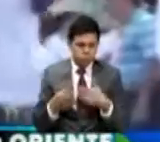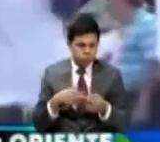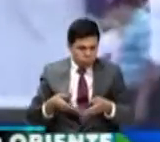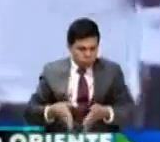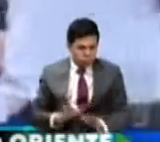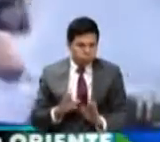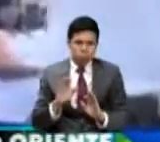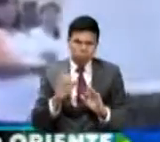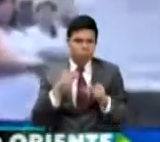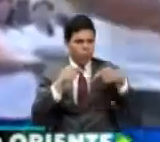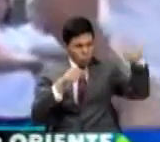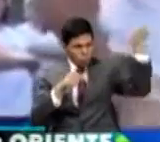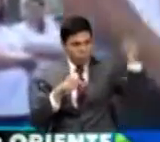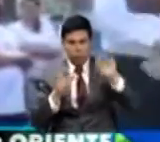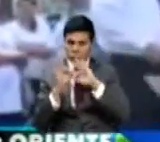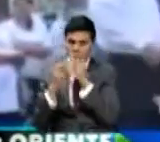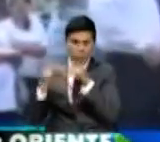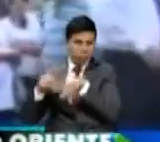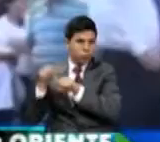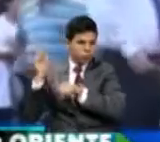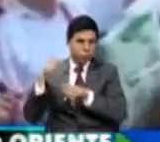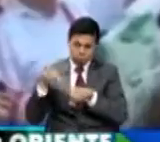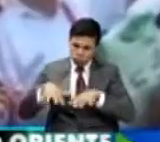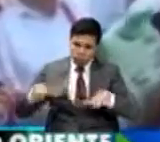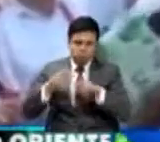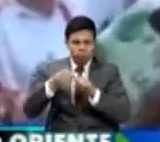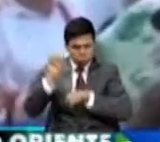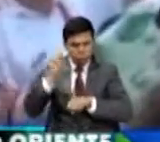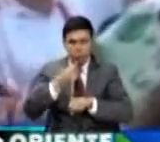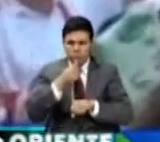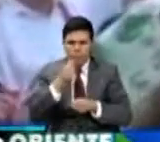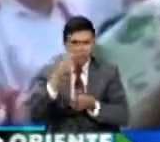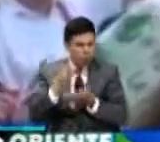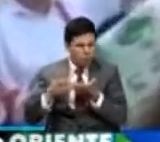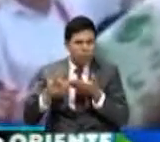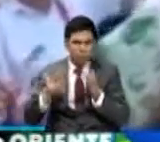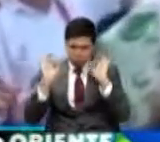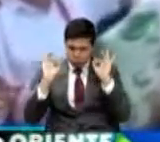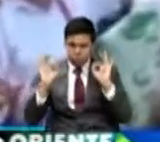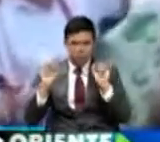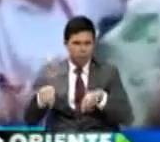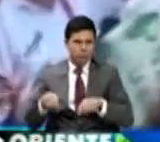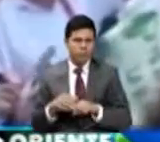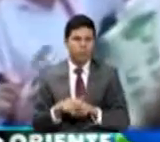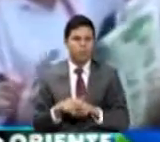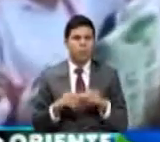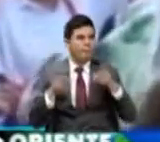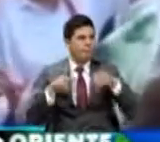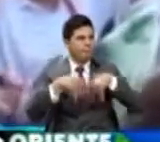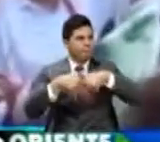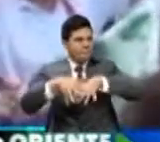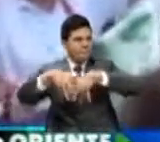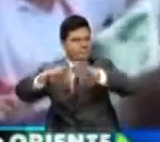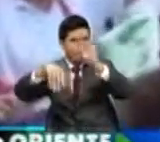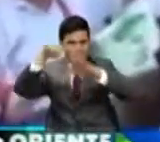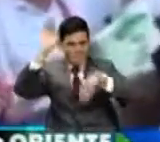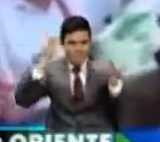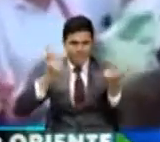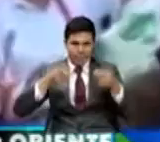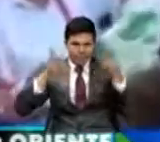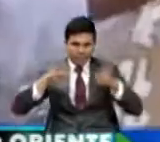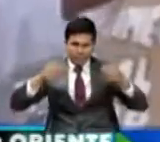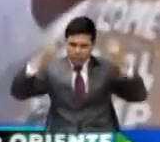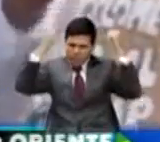Y mi familia es de acá y yo sé que el socorro merece agua. La gran mayoría marchó de manera pacífica y el objetivo de hacerse escuchar se